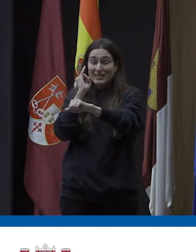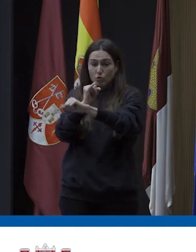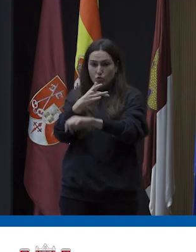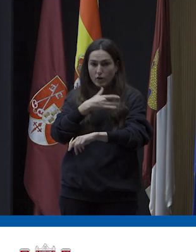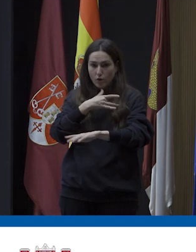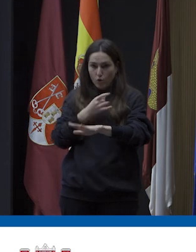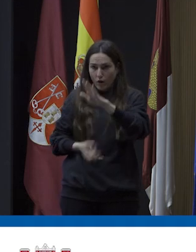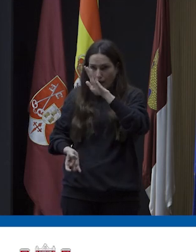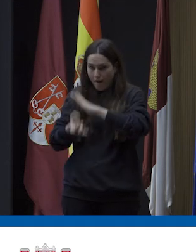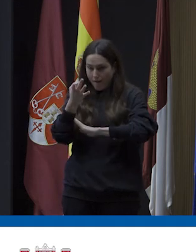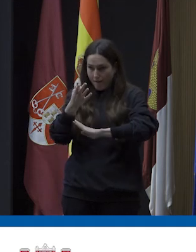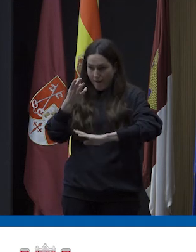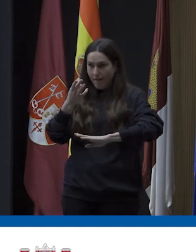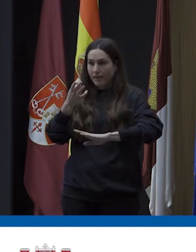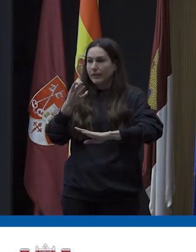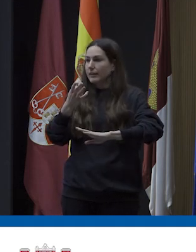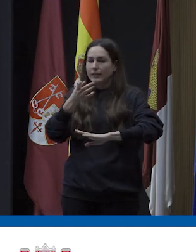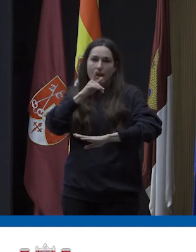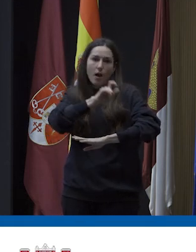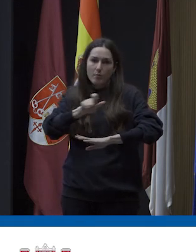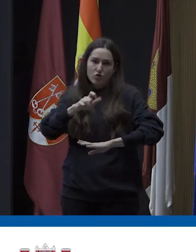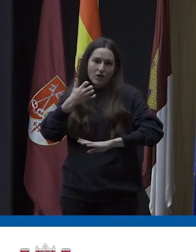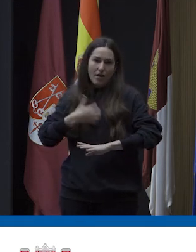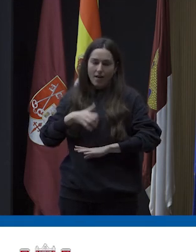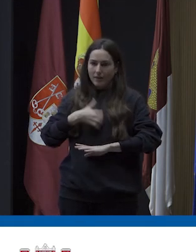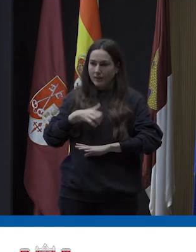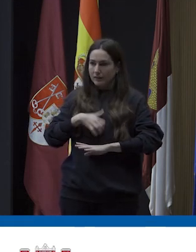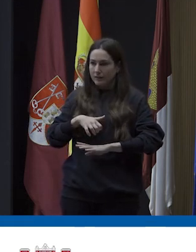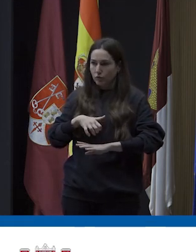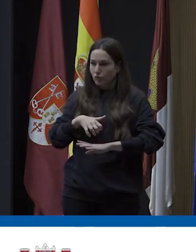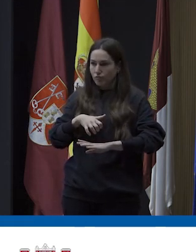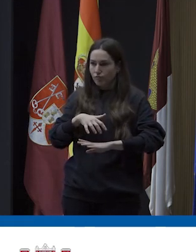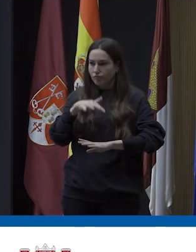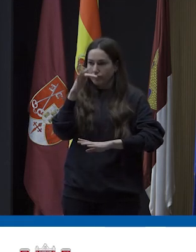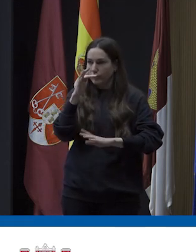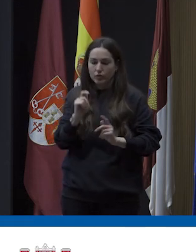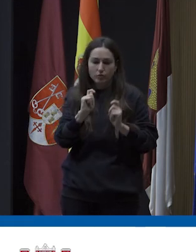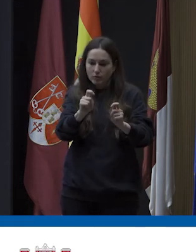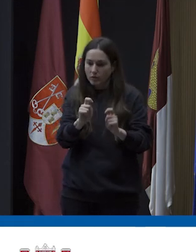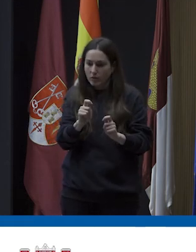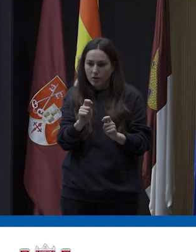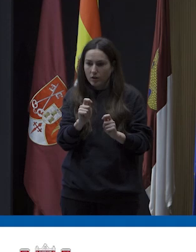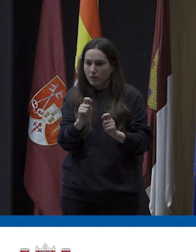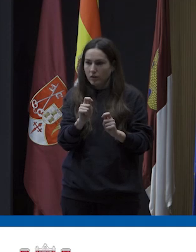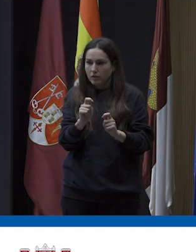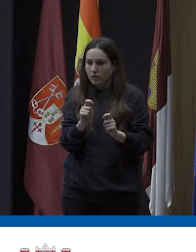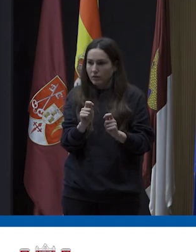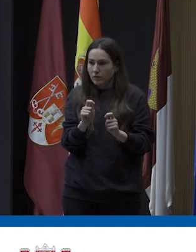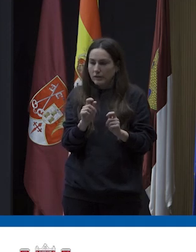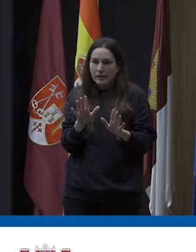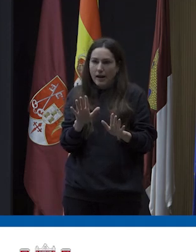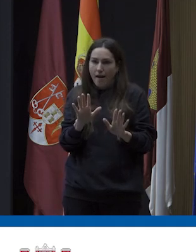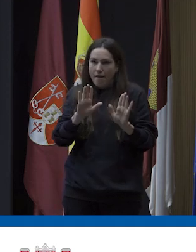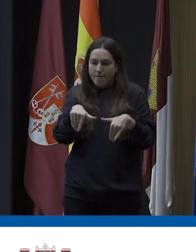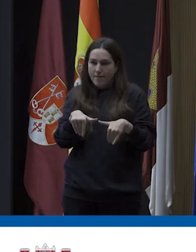que benefició a muchos pacientes argentinos y del Cono Sur. La incomprensión